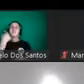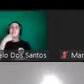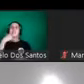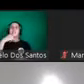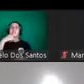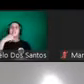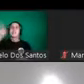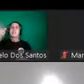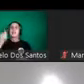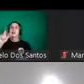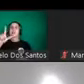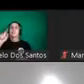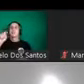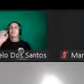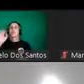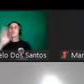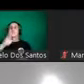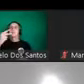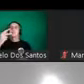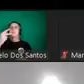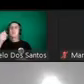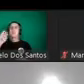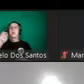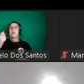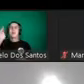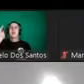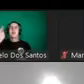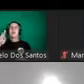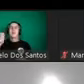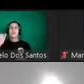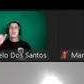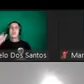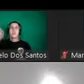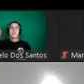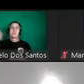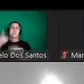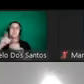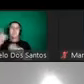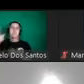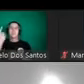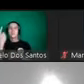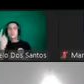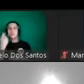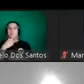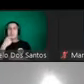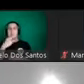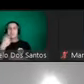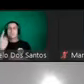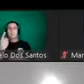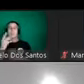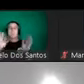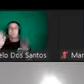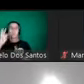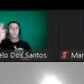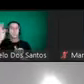actividades y así como en otras actividades que se están desarrollando. Es realmente una gran aspiración y un deseo